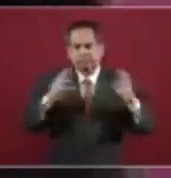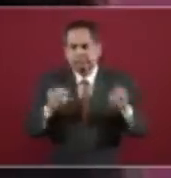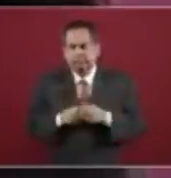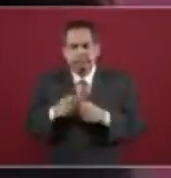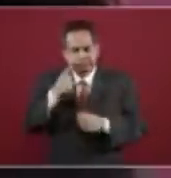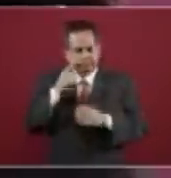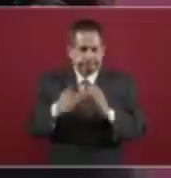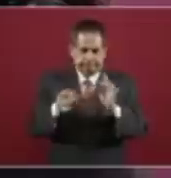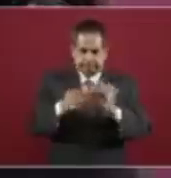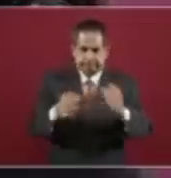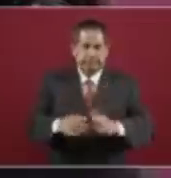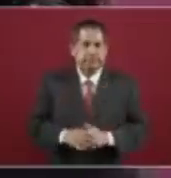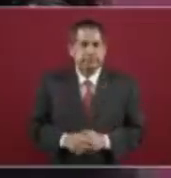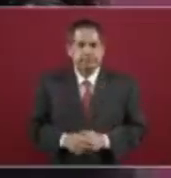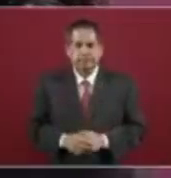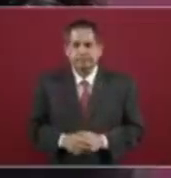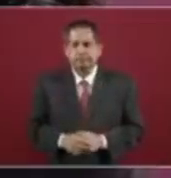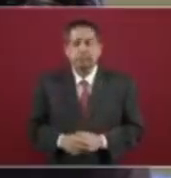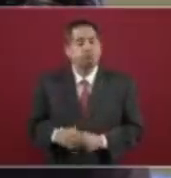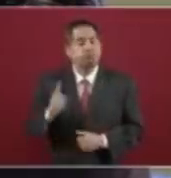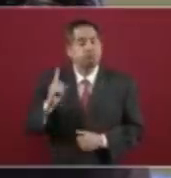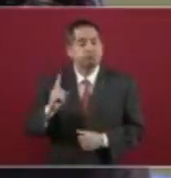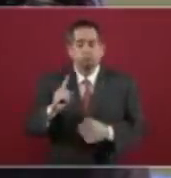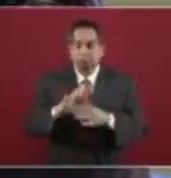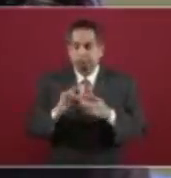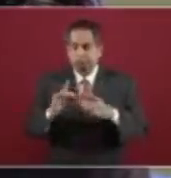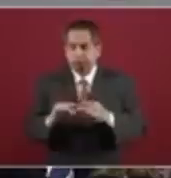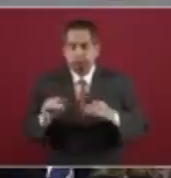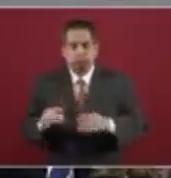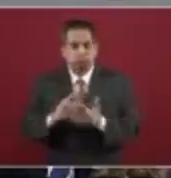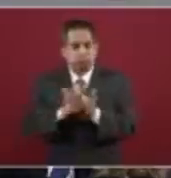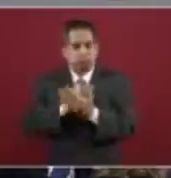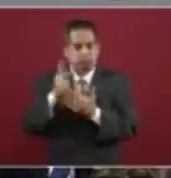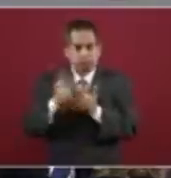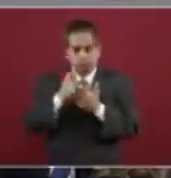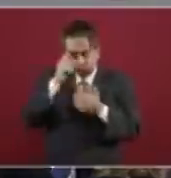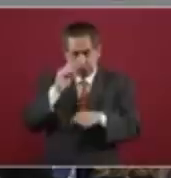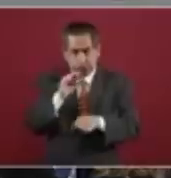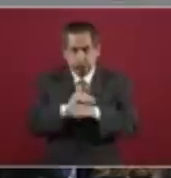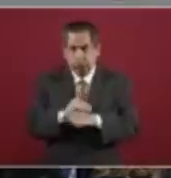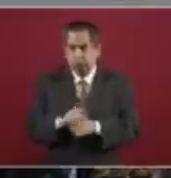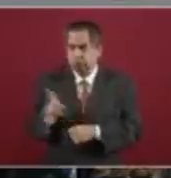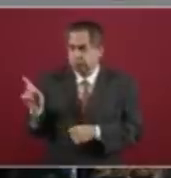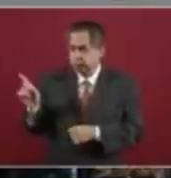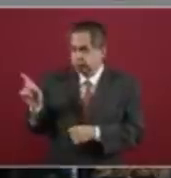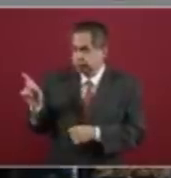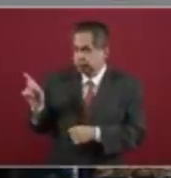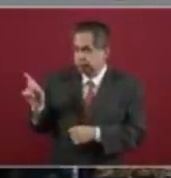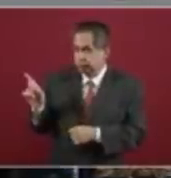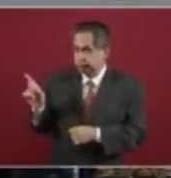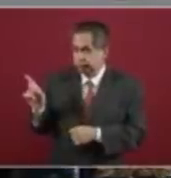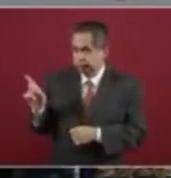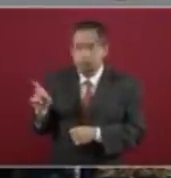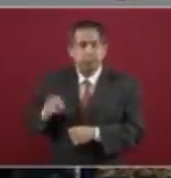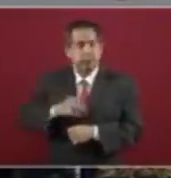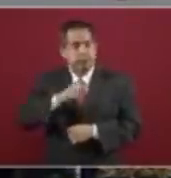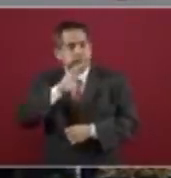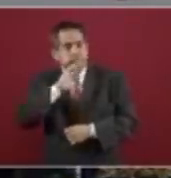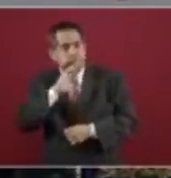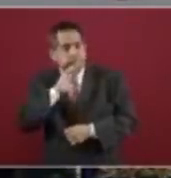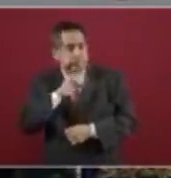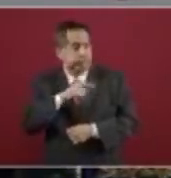del censo. La primera es comentarles que el programa de apoyo para bienestar de niñas y niños, hijos de madres